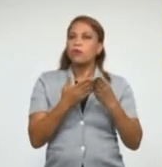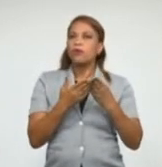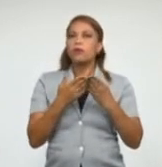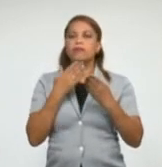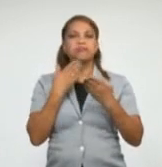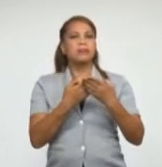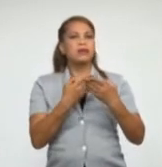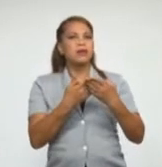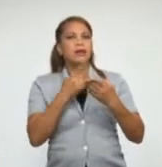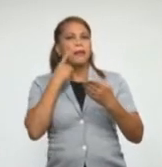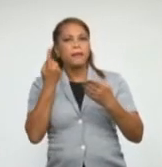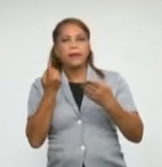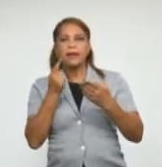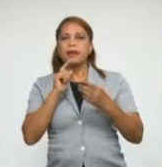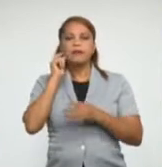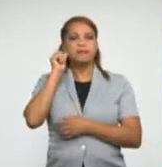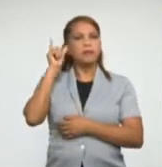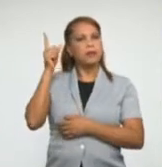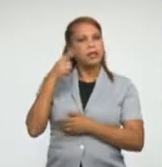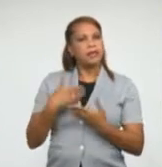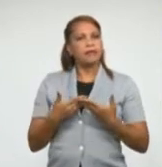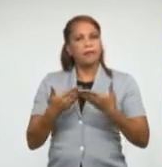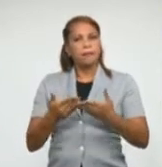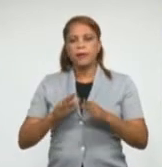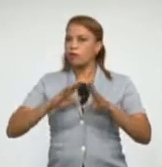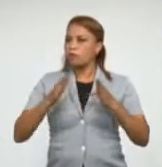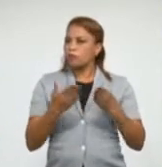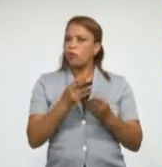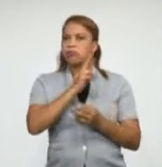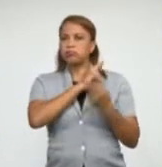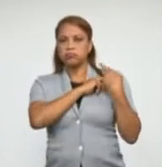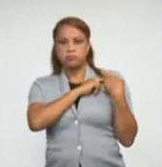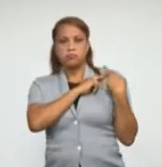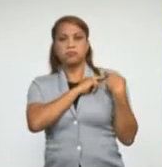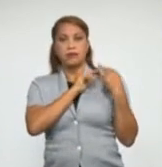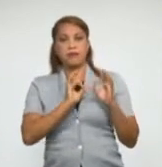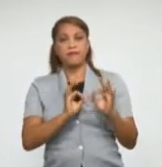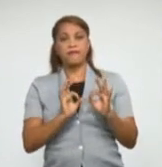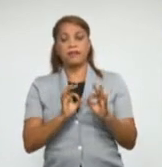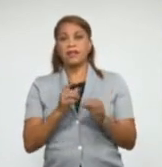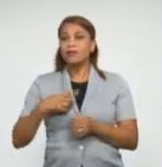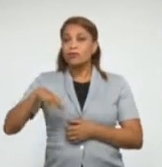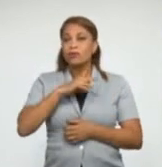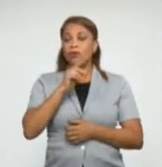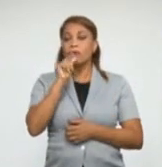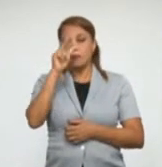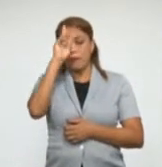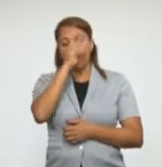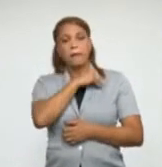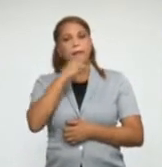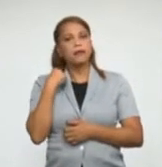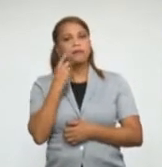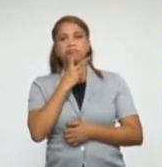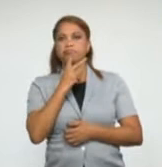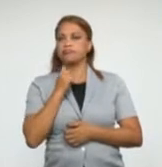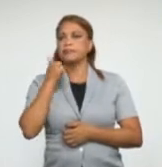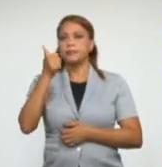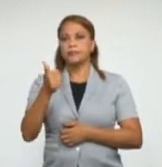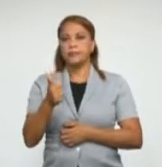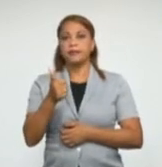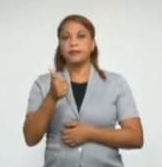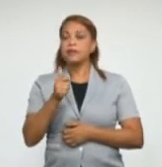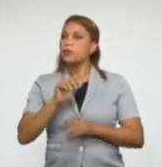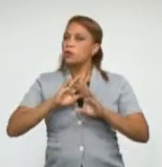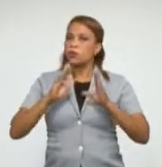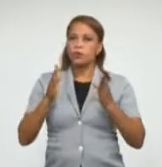experticia, la sabiduría, el desempeño, la entrega y la responsabilidad del personal que labora en la unidad de cuidados intensivos y todo